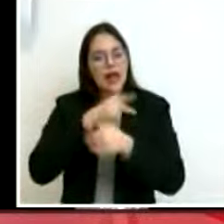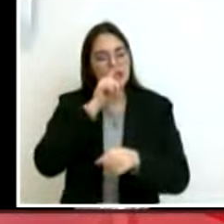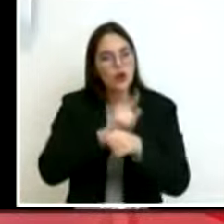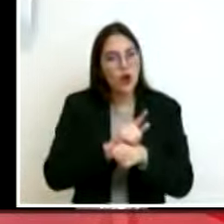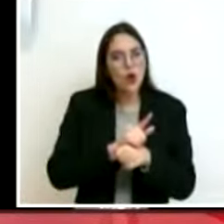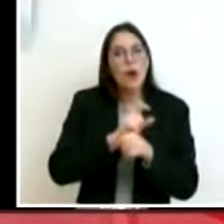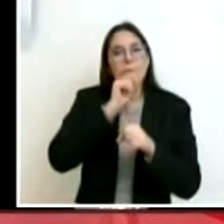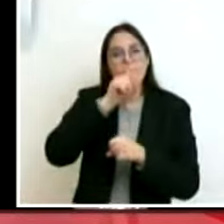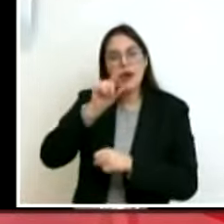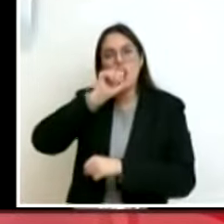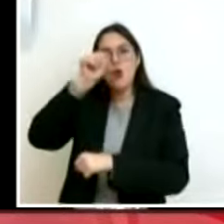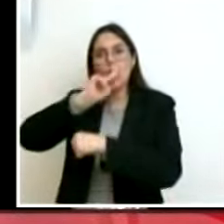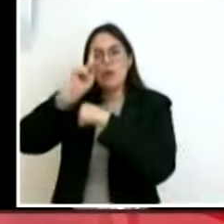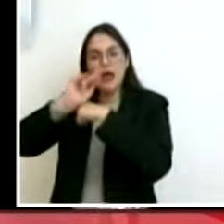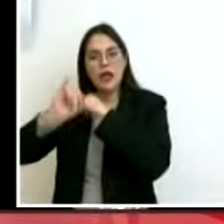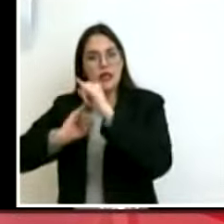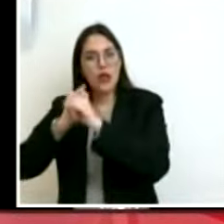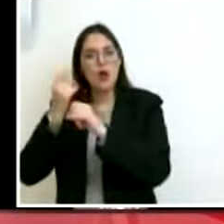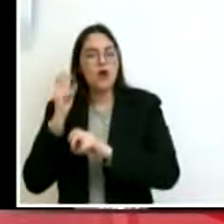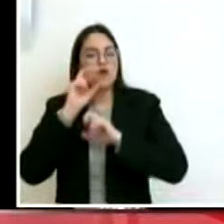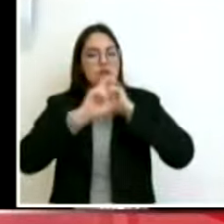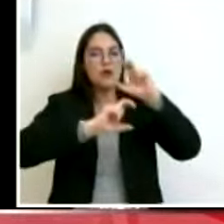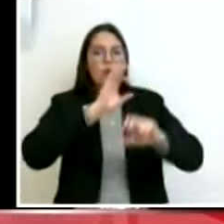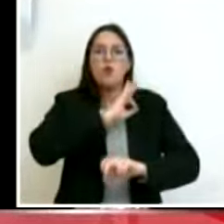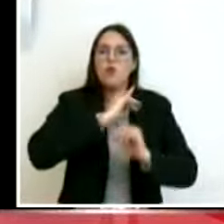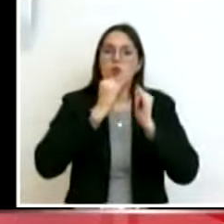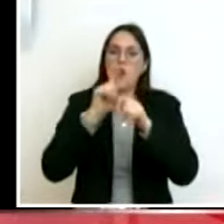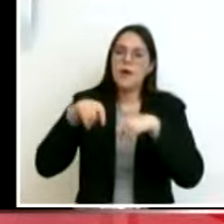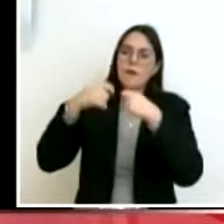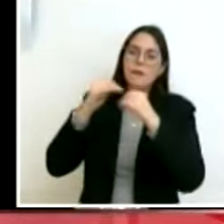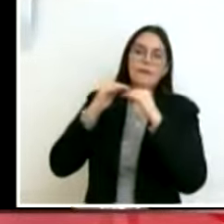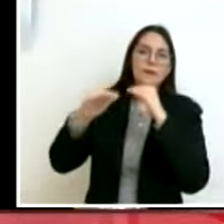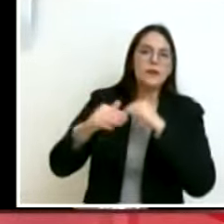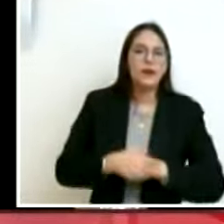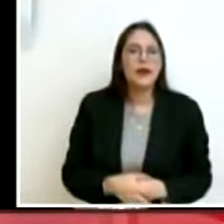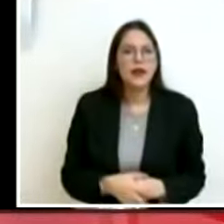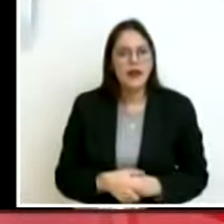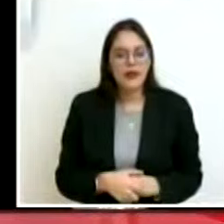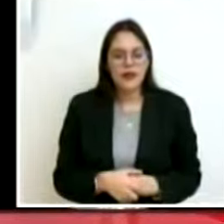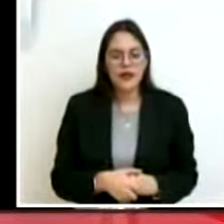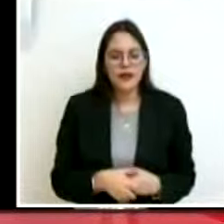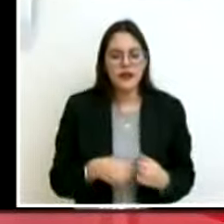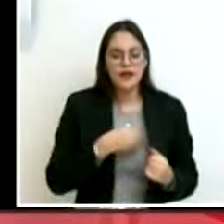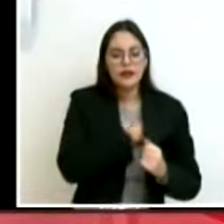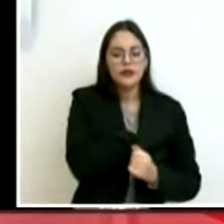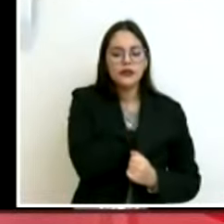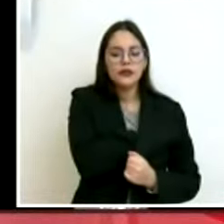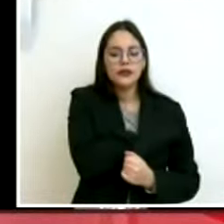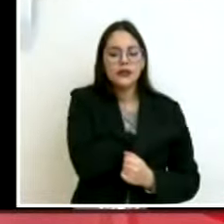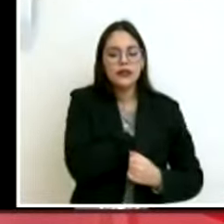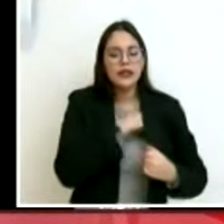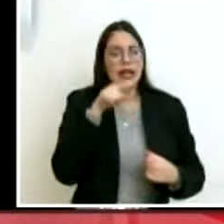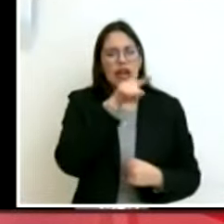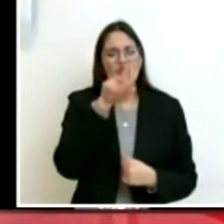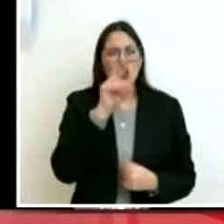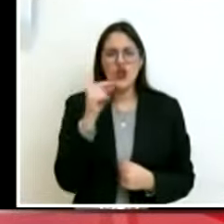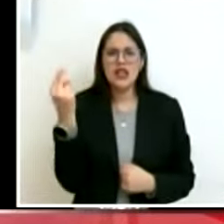nacionales y extranjeros. Los empresarios honestos No, estos no tienen por qué